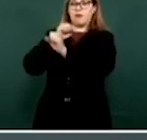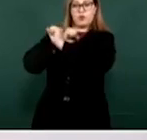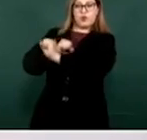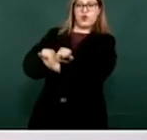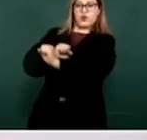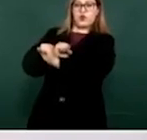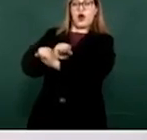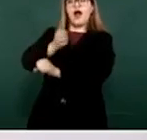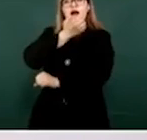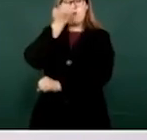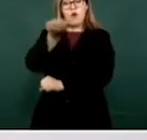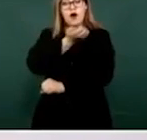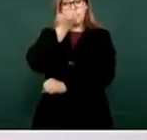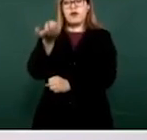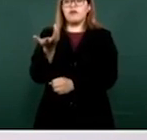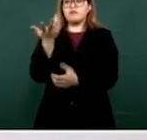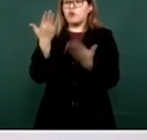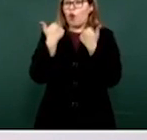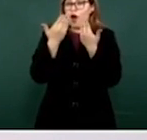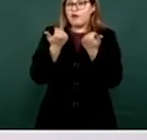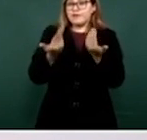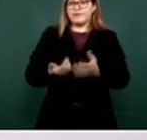en las escuelas.